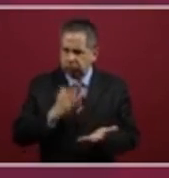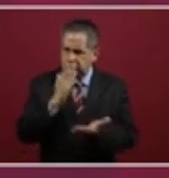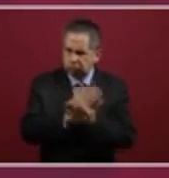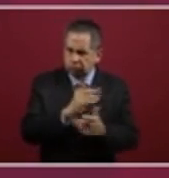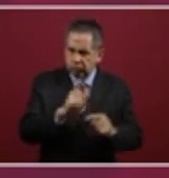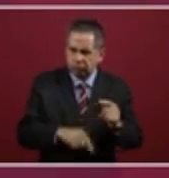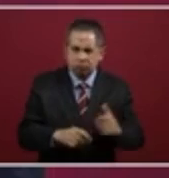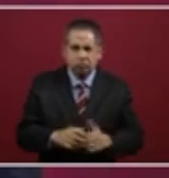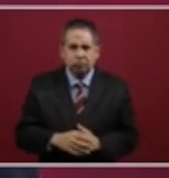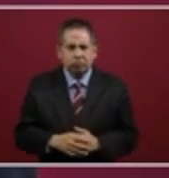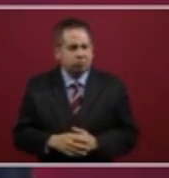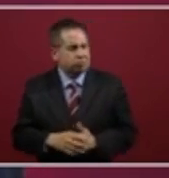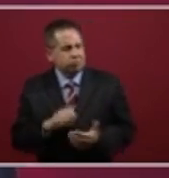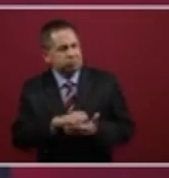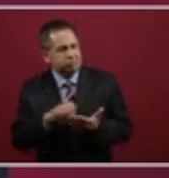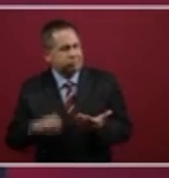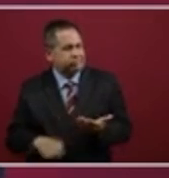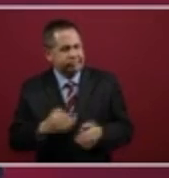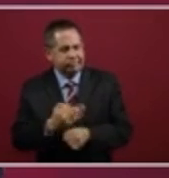por este hecho